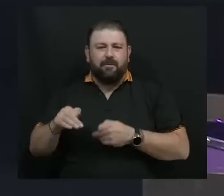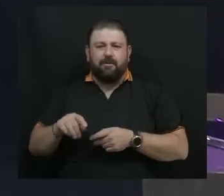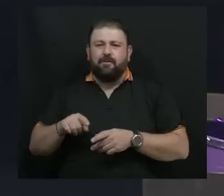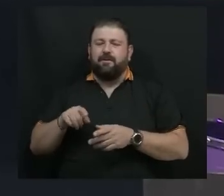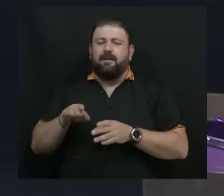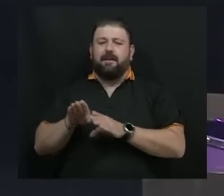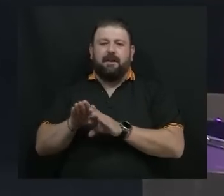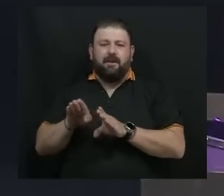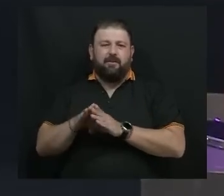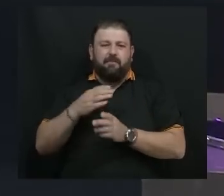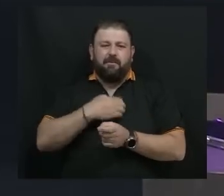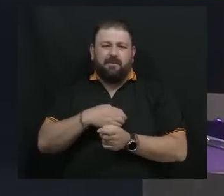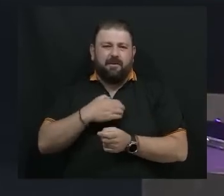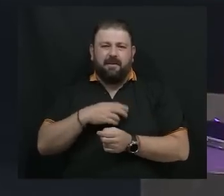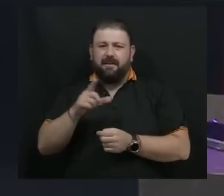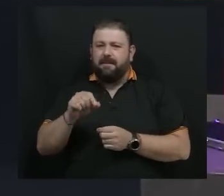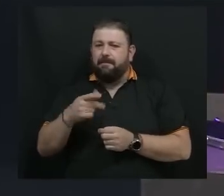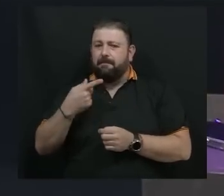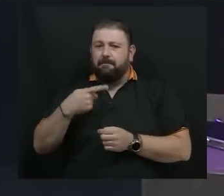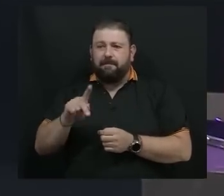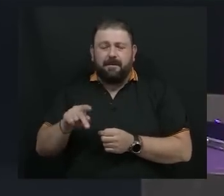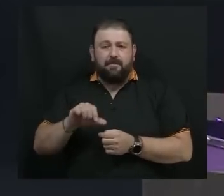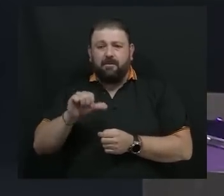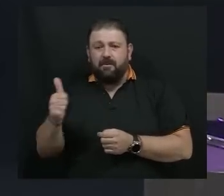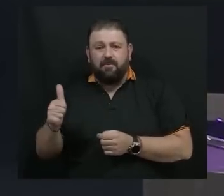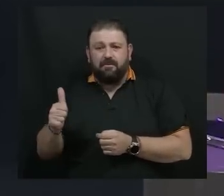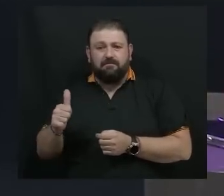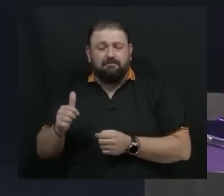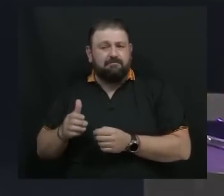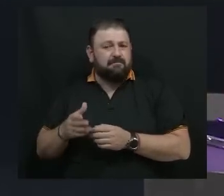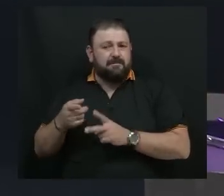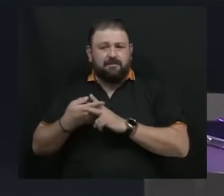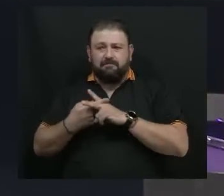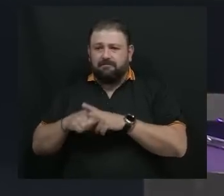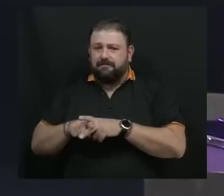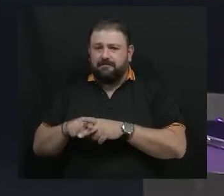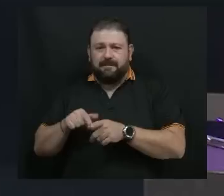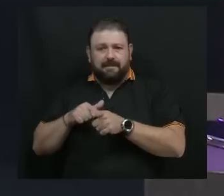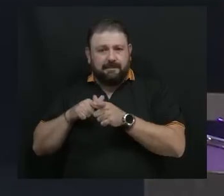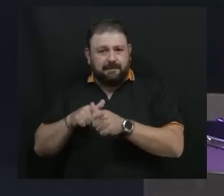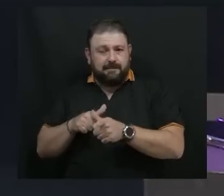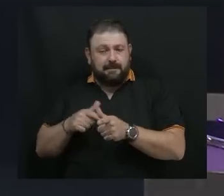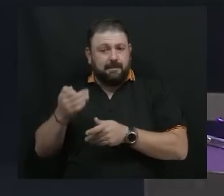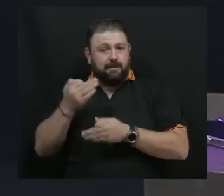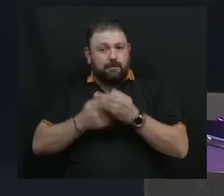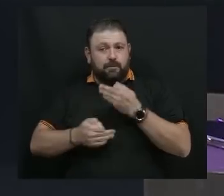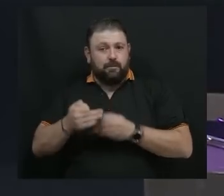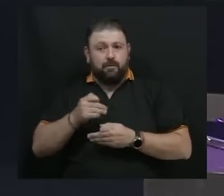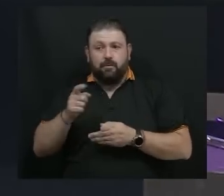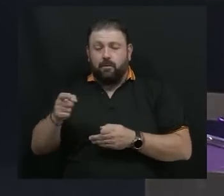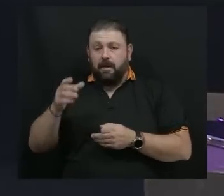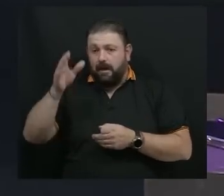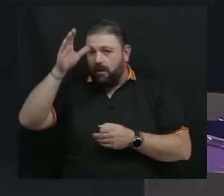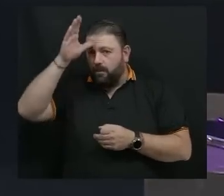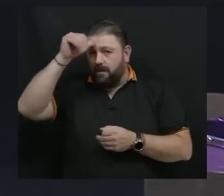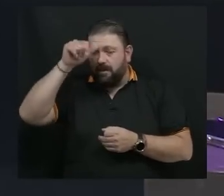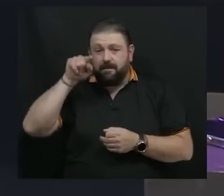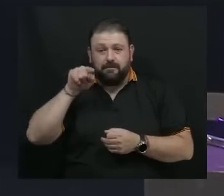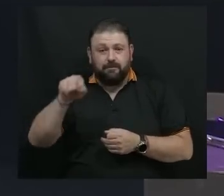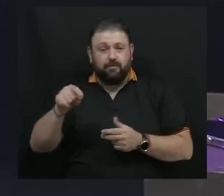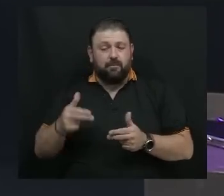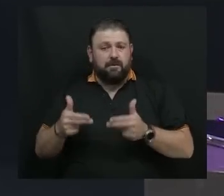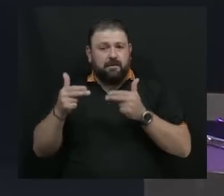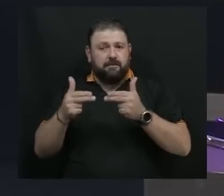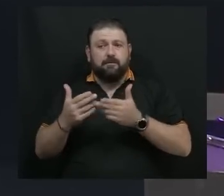el que critica. Y si te caíste de un viaje, pues ¿qué va? Arrancas. O sea, tu negocio, recuerda, no es solo el viaje. Vas a